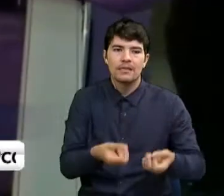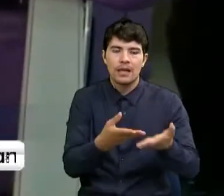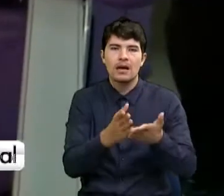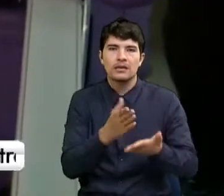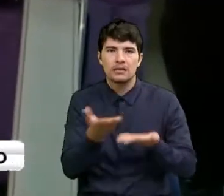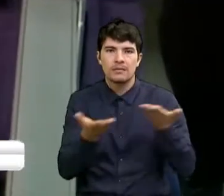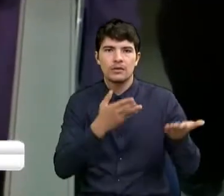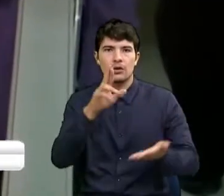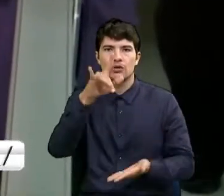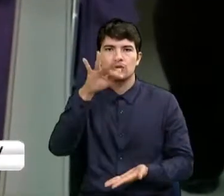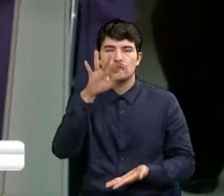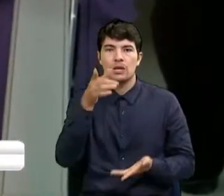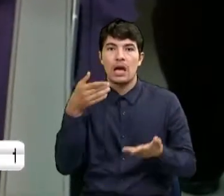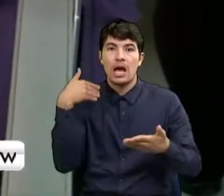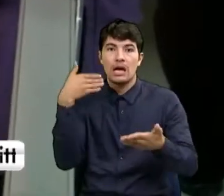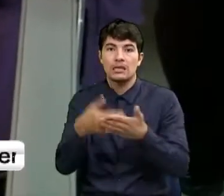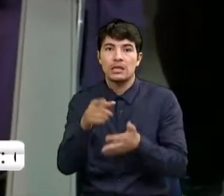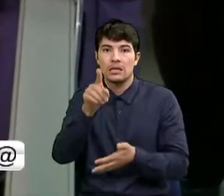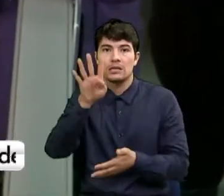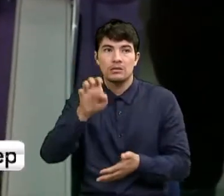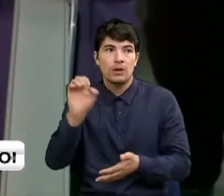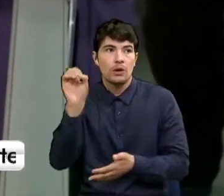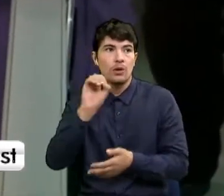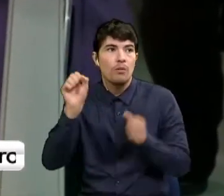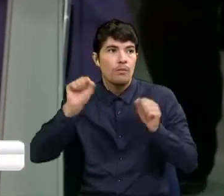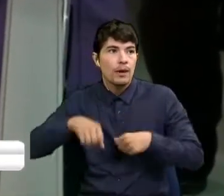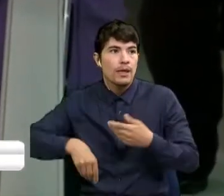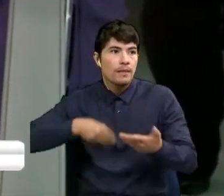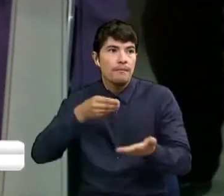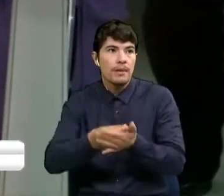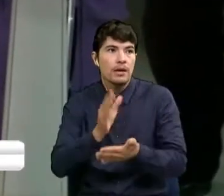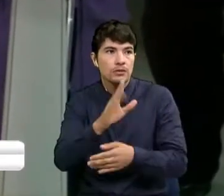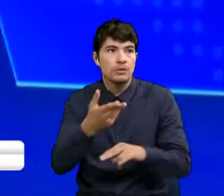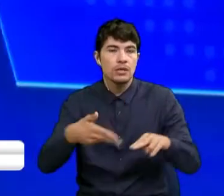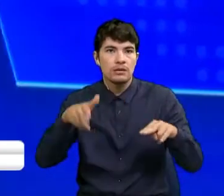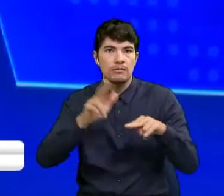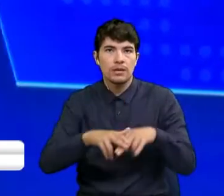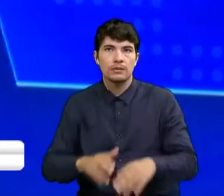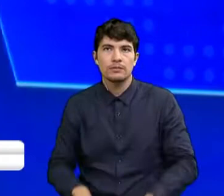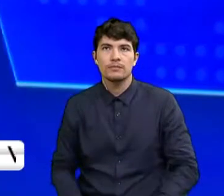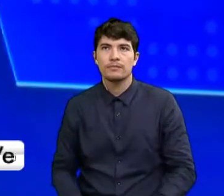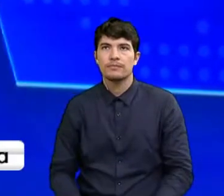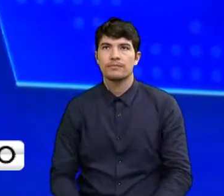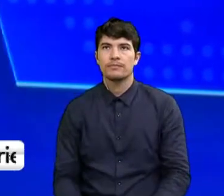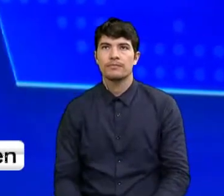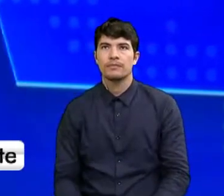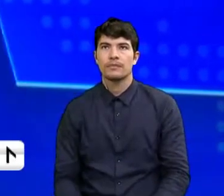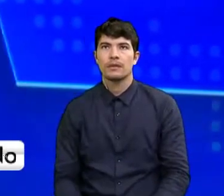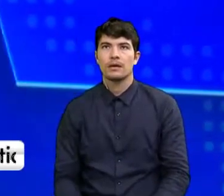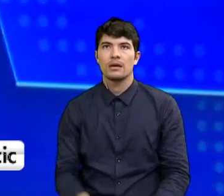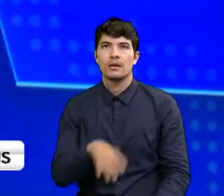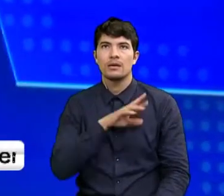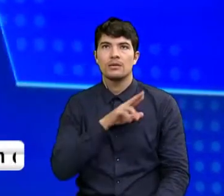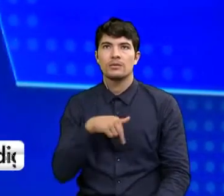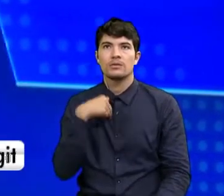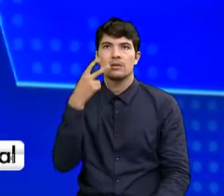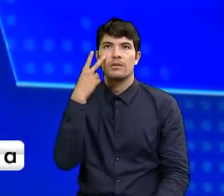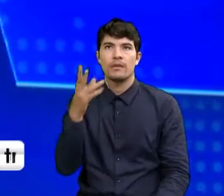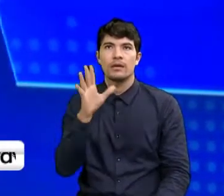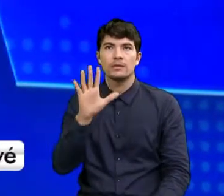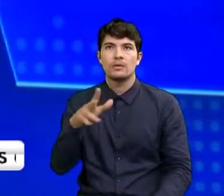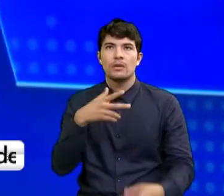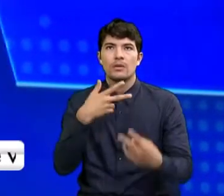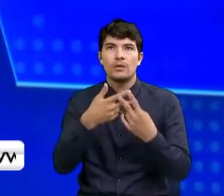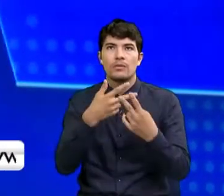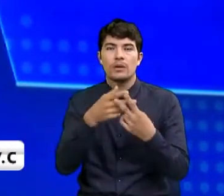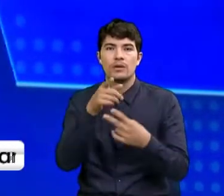19 de octubre se desciende el plazo para cancelar este impuesto bueno pues revisamos precisamente los números